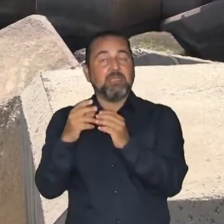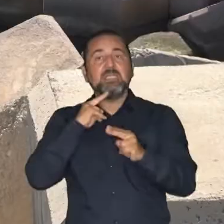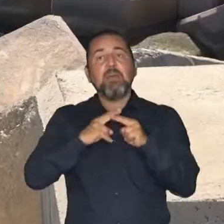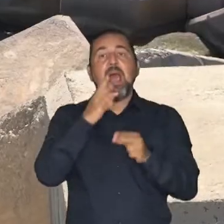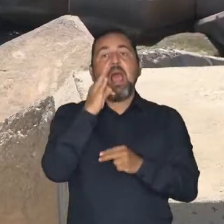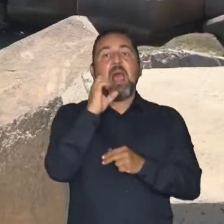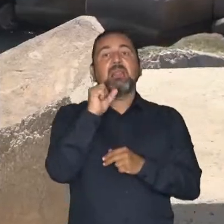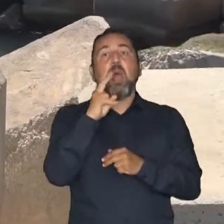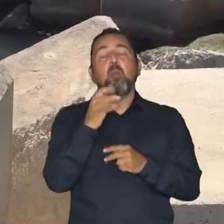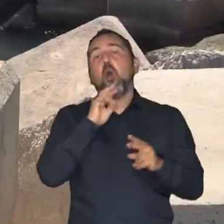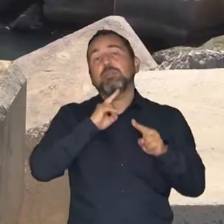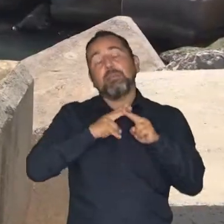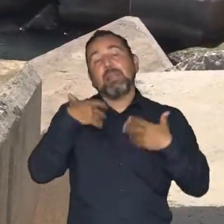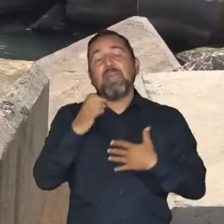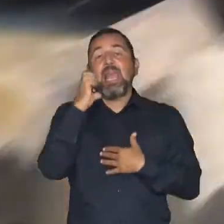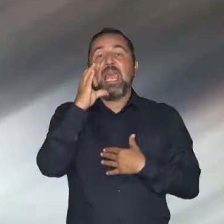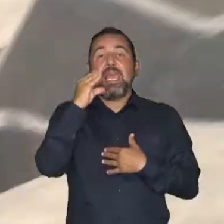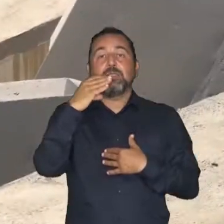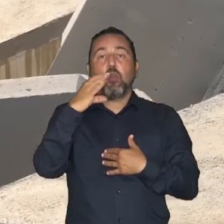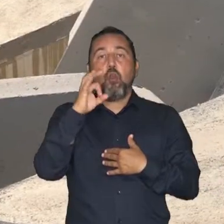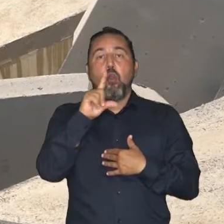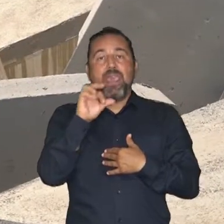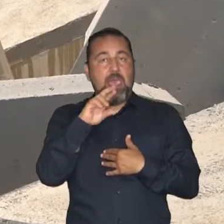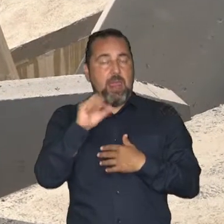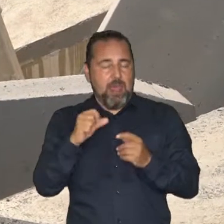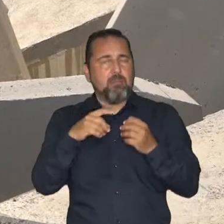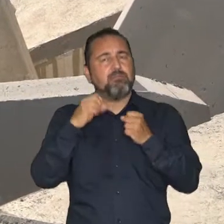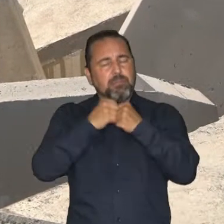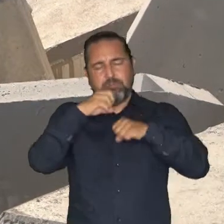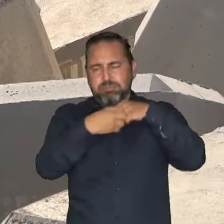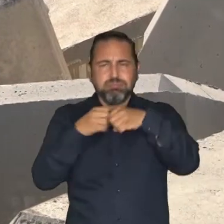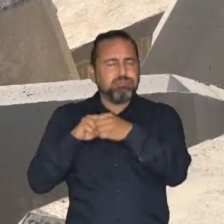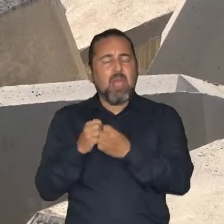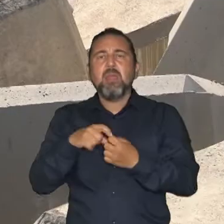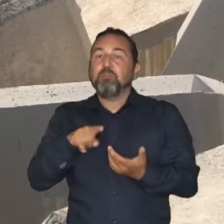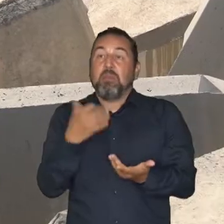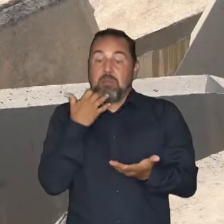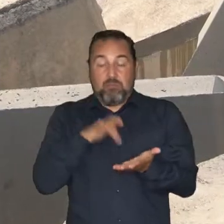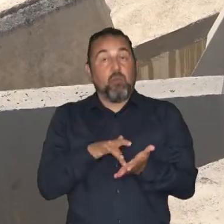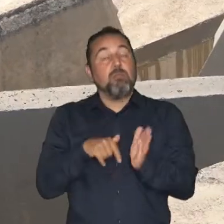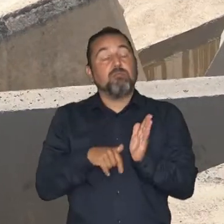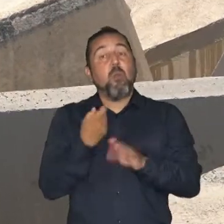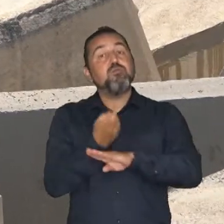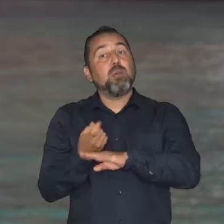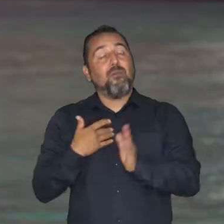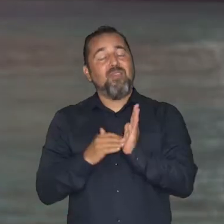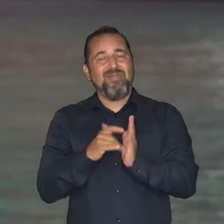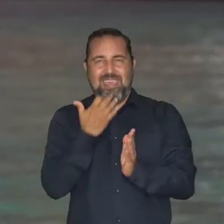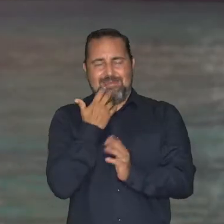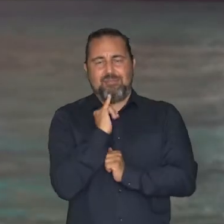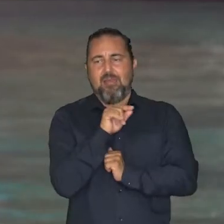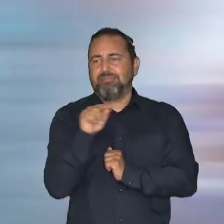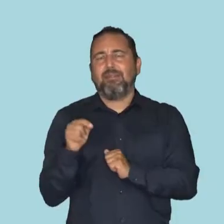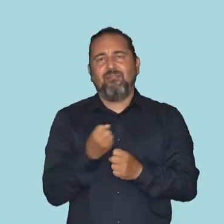talud o de escollera, de los que tenemos bastantes ejemplos en el puerto de Valencia. Con